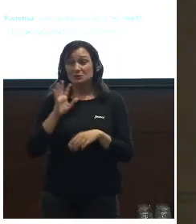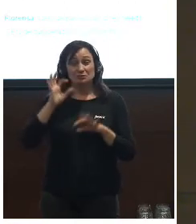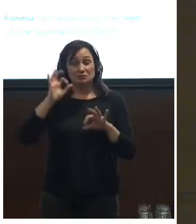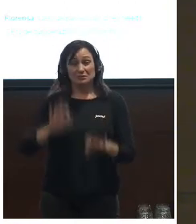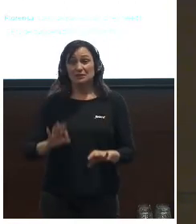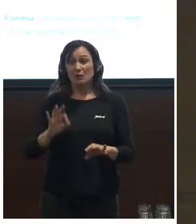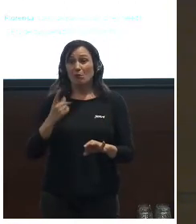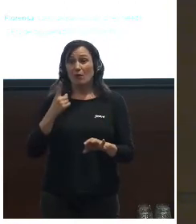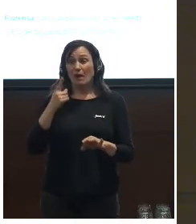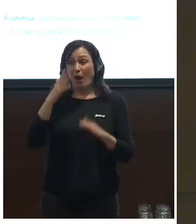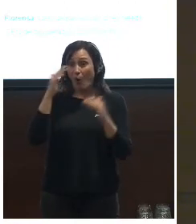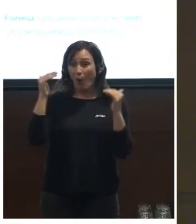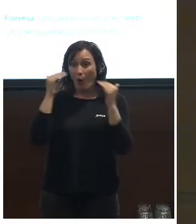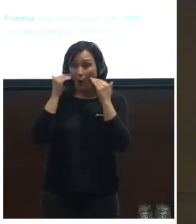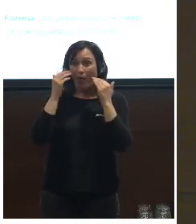too.